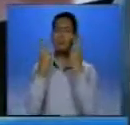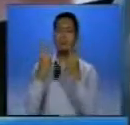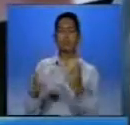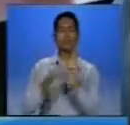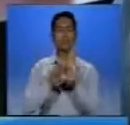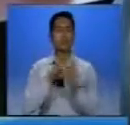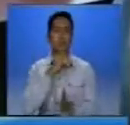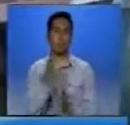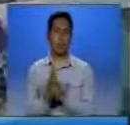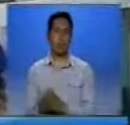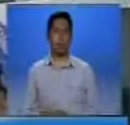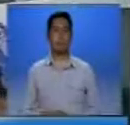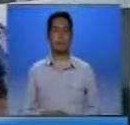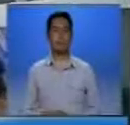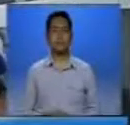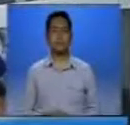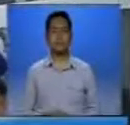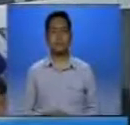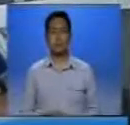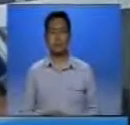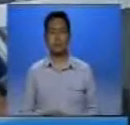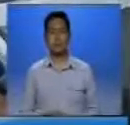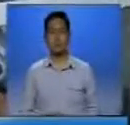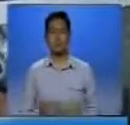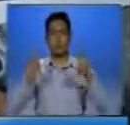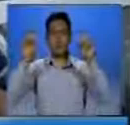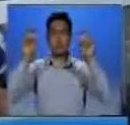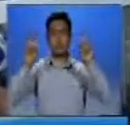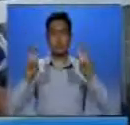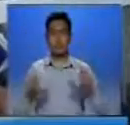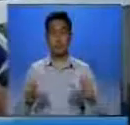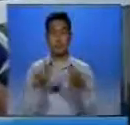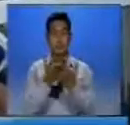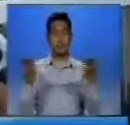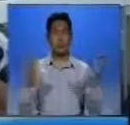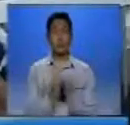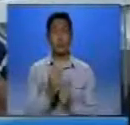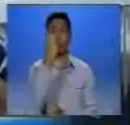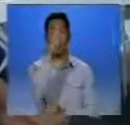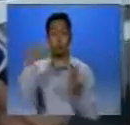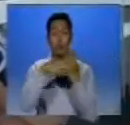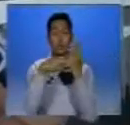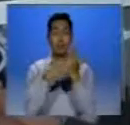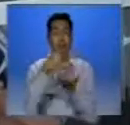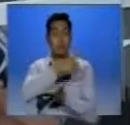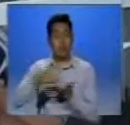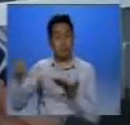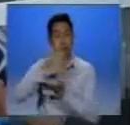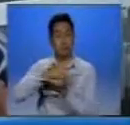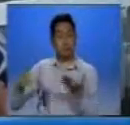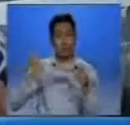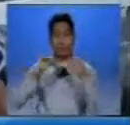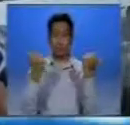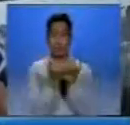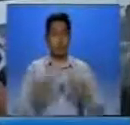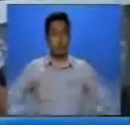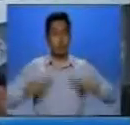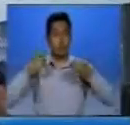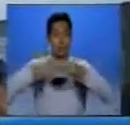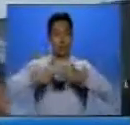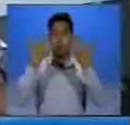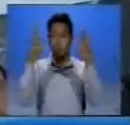reglamento. Que es un tema de que de un pasaje semanal que se da a los asambleístas que no vivimos aquí en